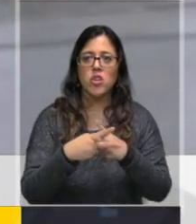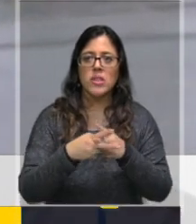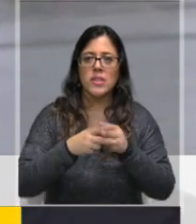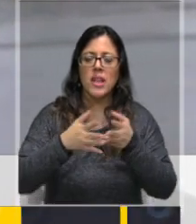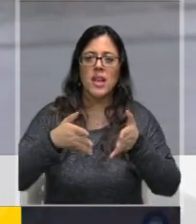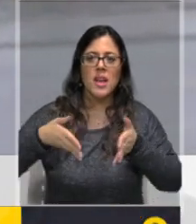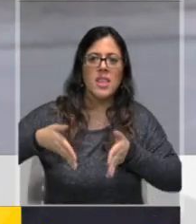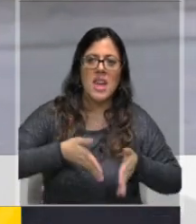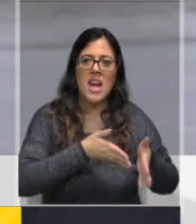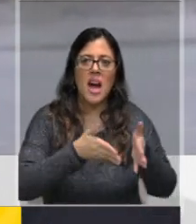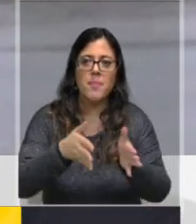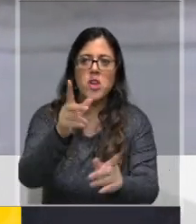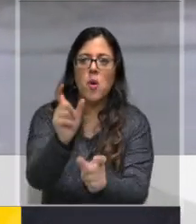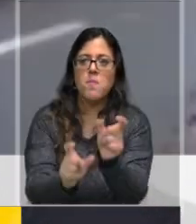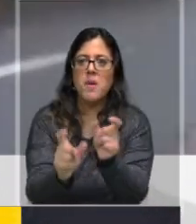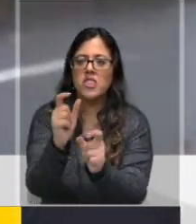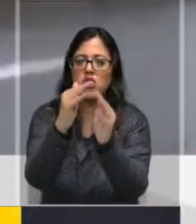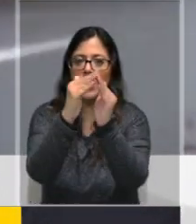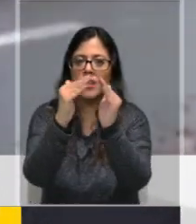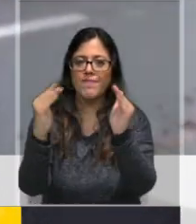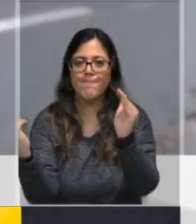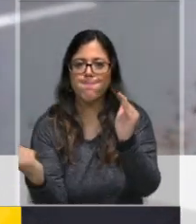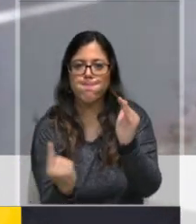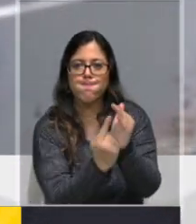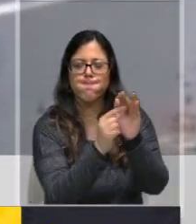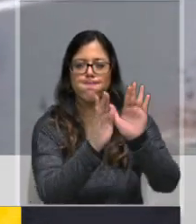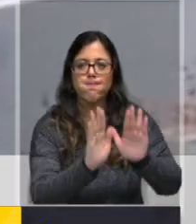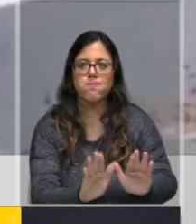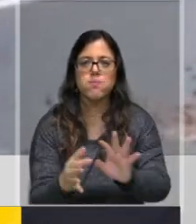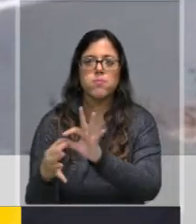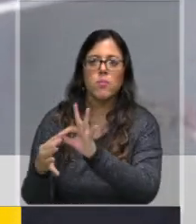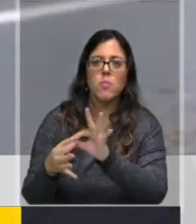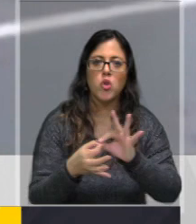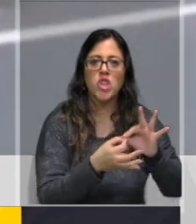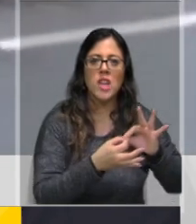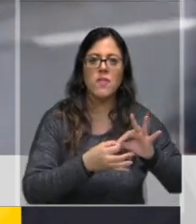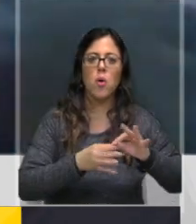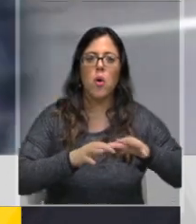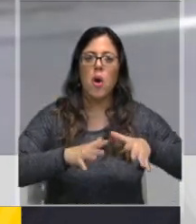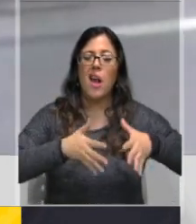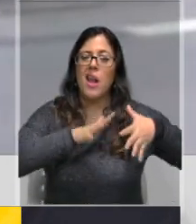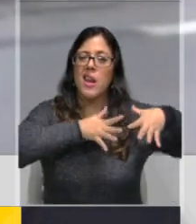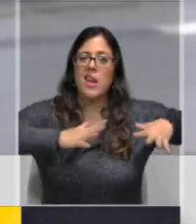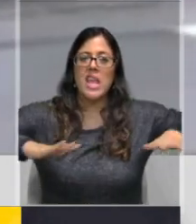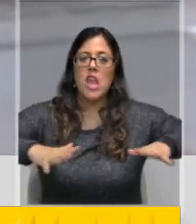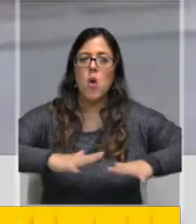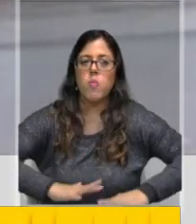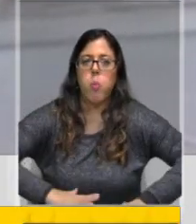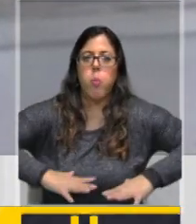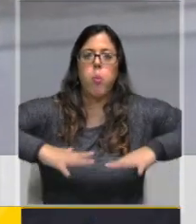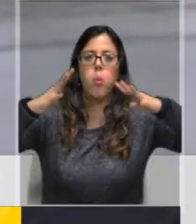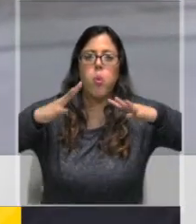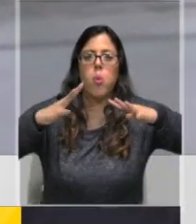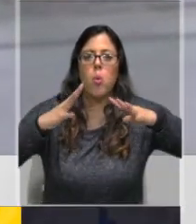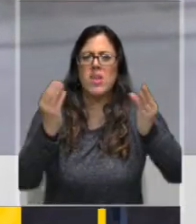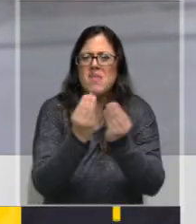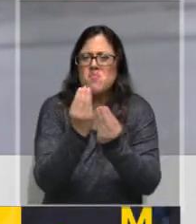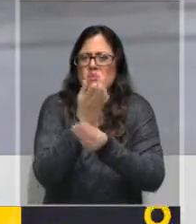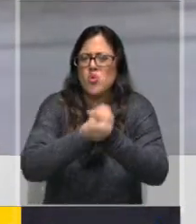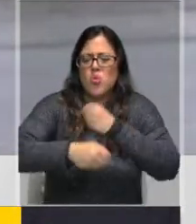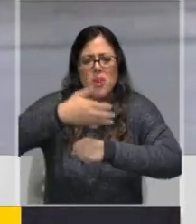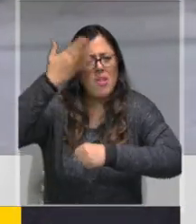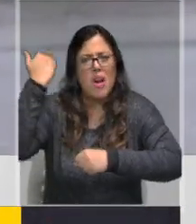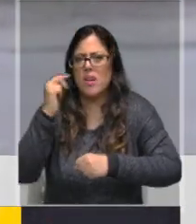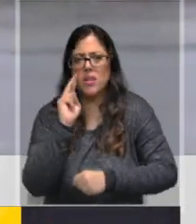ha quedado aislada producto de la subida de este río Maule, que hace bastantes años no se veía en